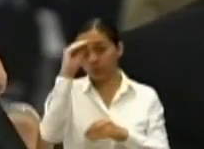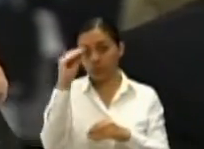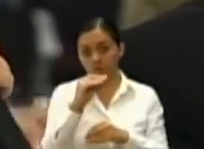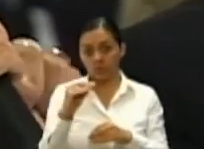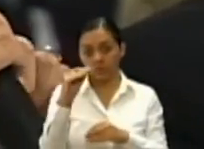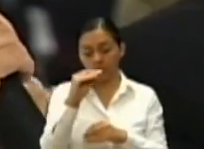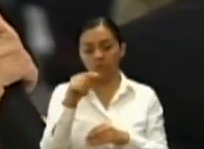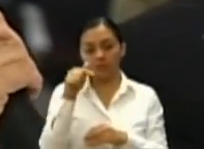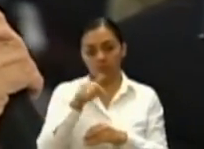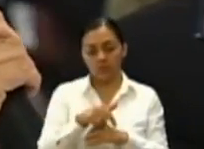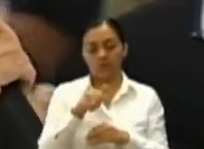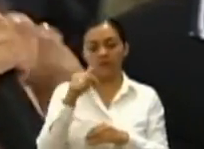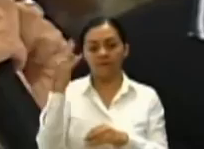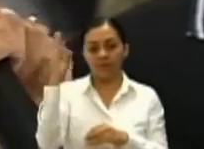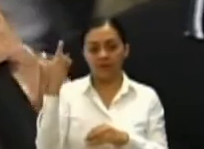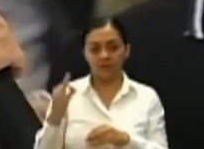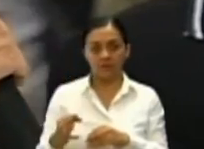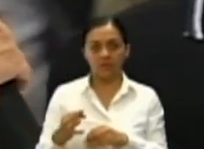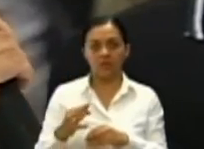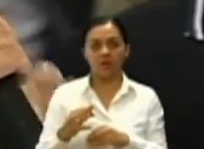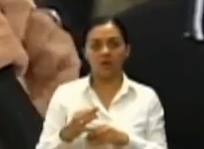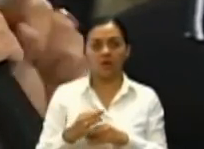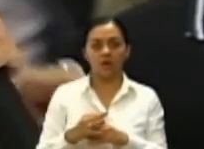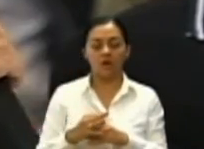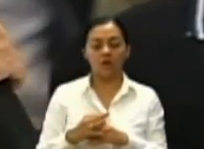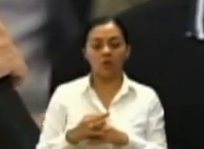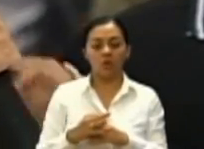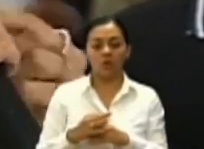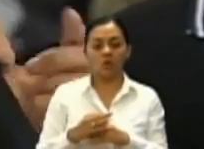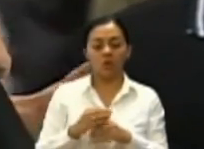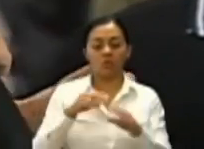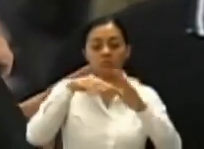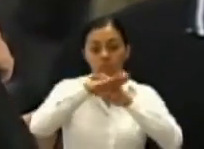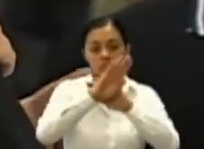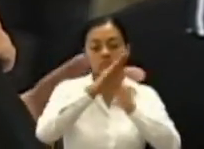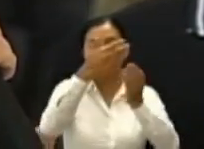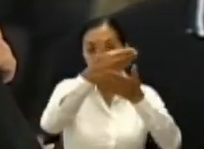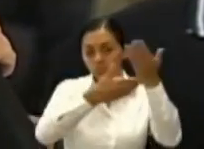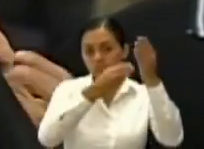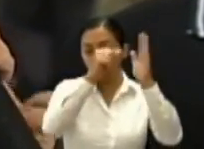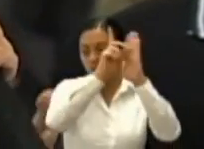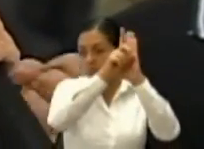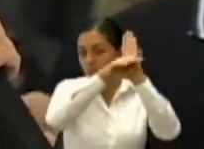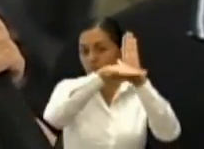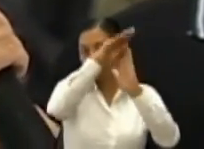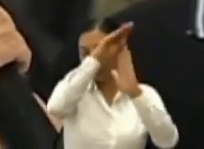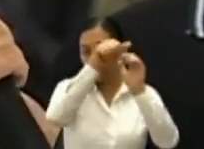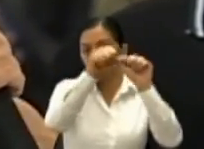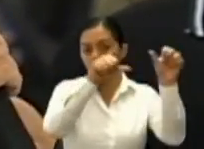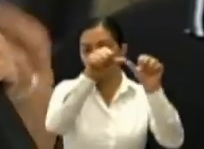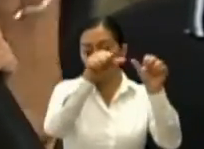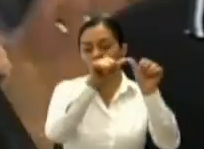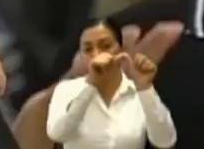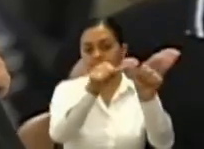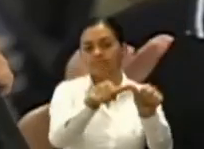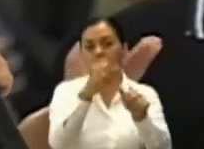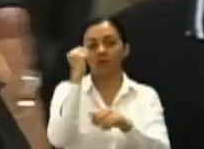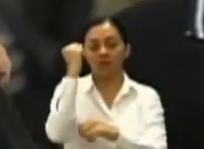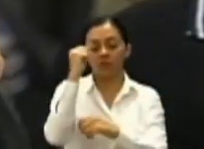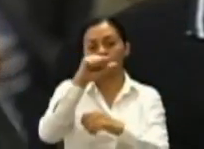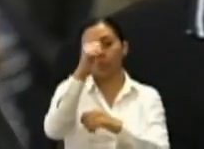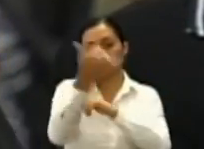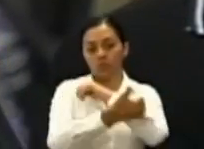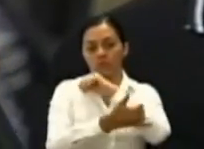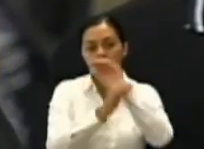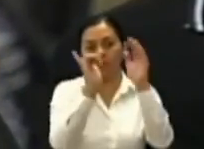las herramientas financieras como los fidecomisos fundaciones o instrumentos que utilizan acciones para mantener derechos fuera del país